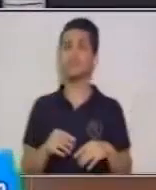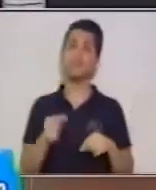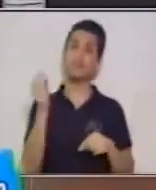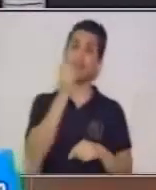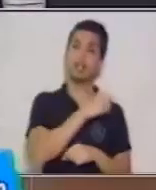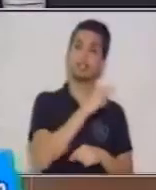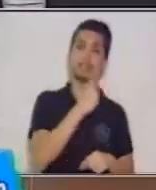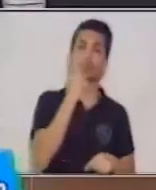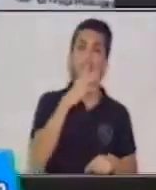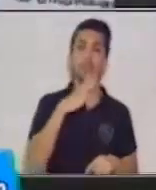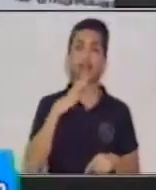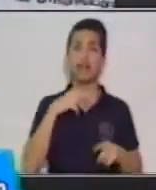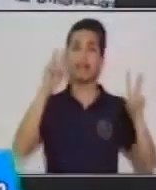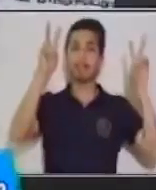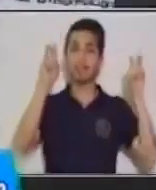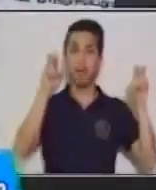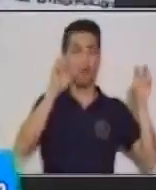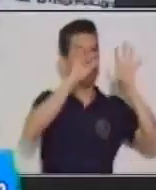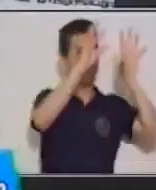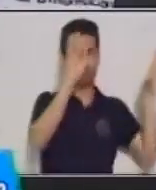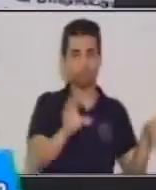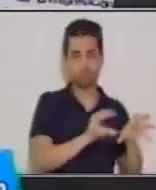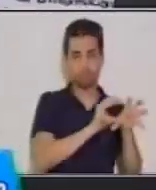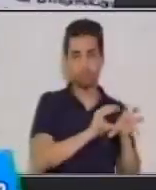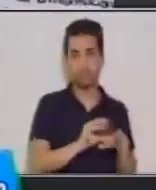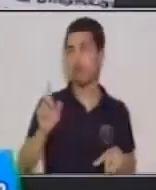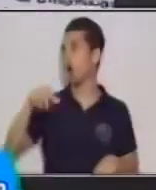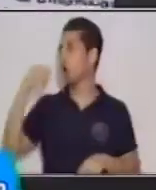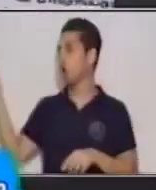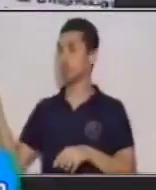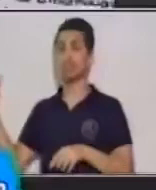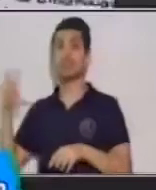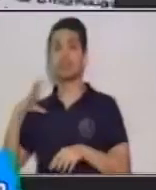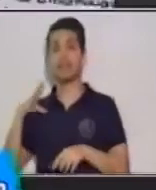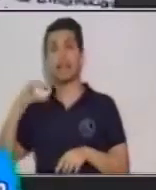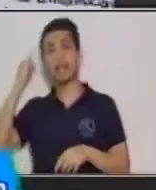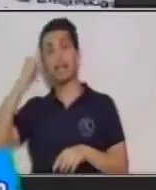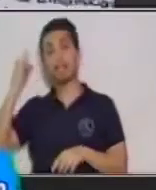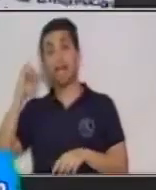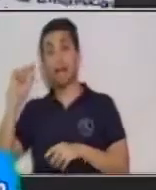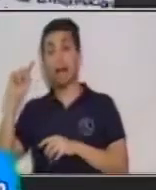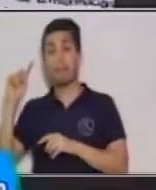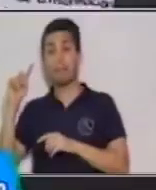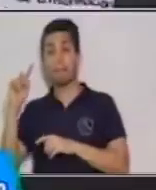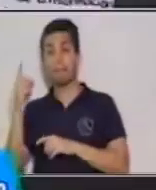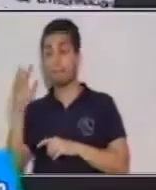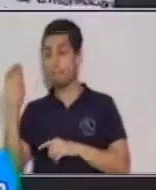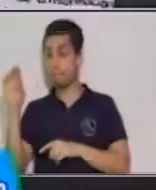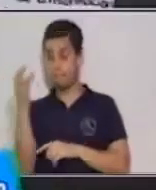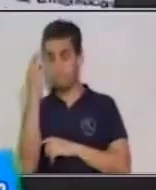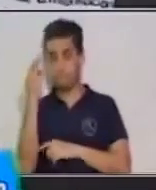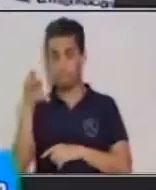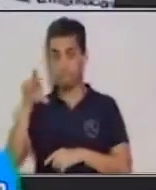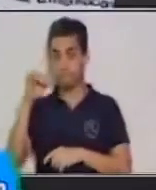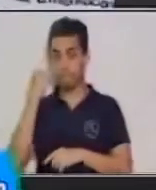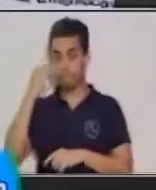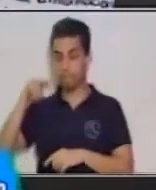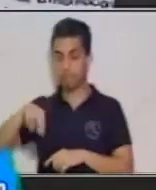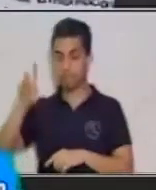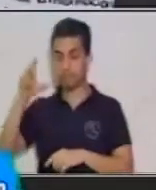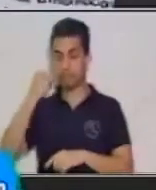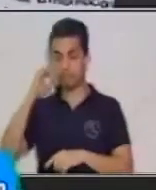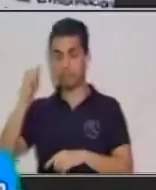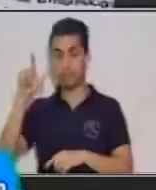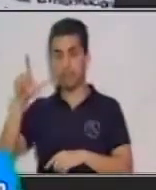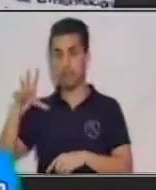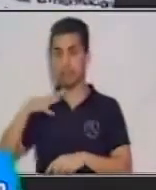títulos. Y aquí tienen una idea principal cada círculo de información,